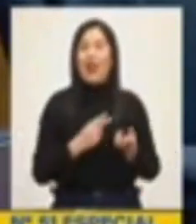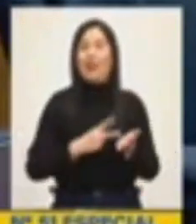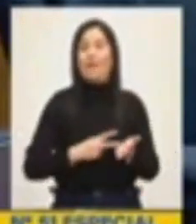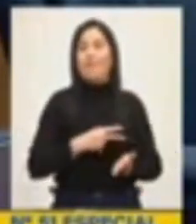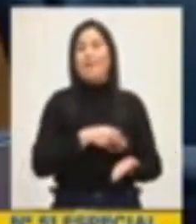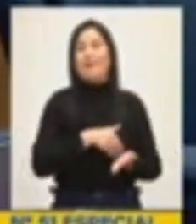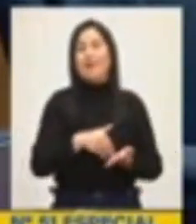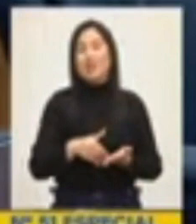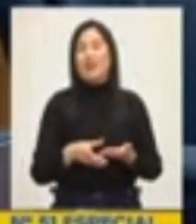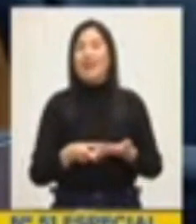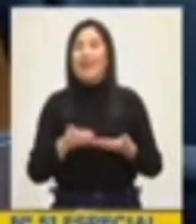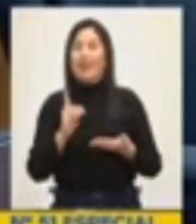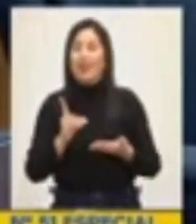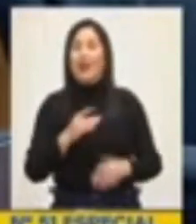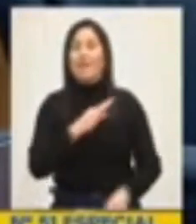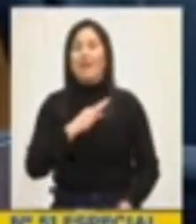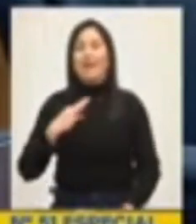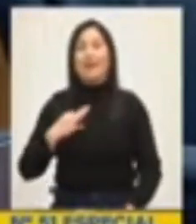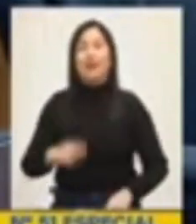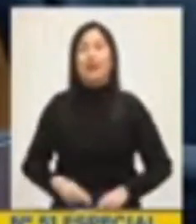de Hacienda quiere